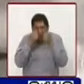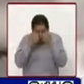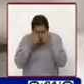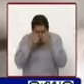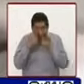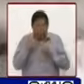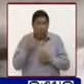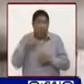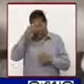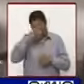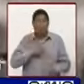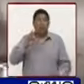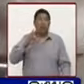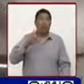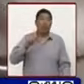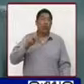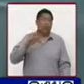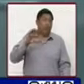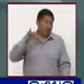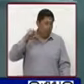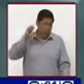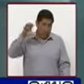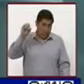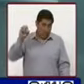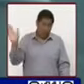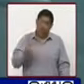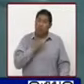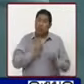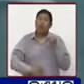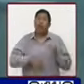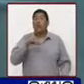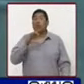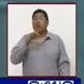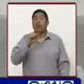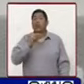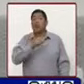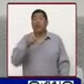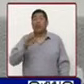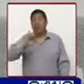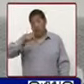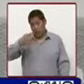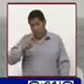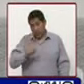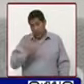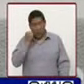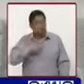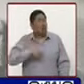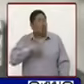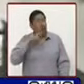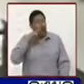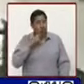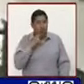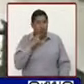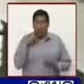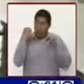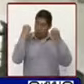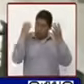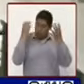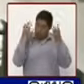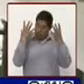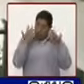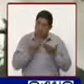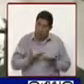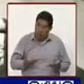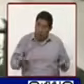señor Francisco Callegas, el sindicado, le había dejado sexualmente. Muchos de estos casos